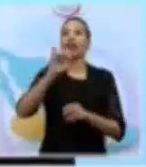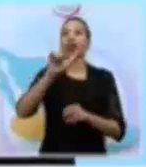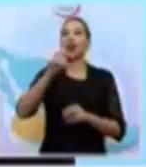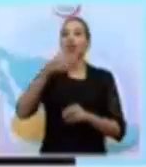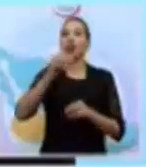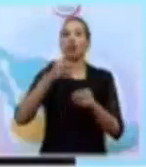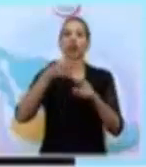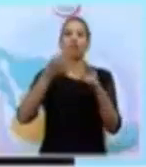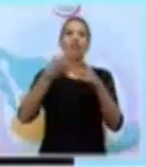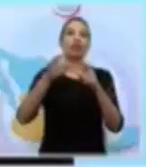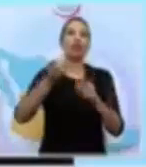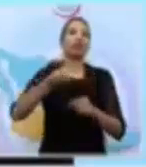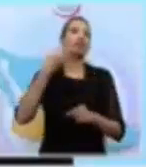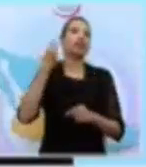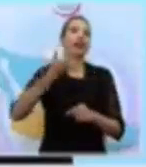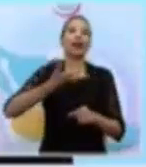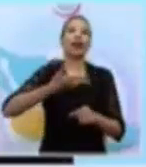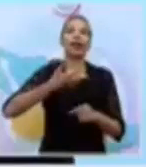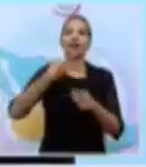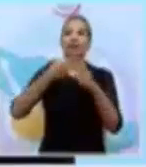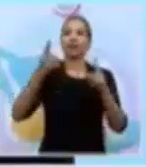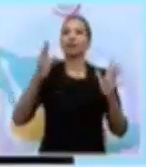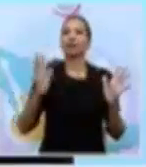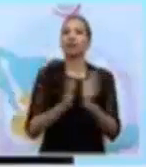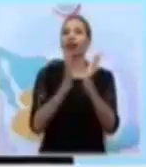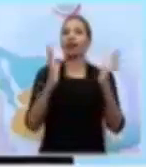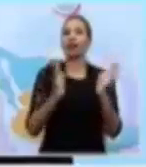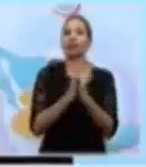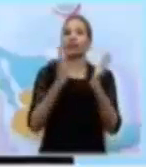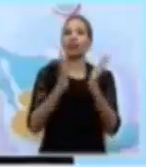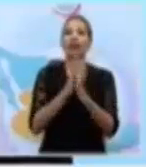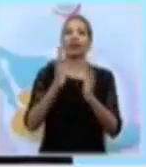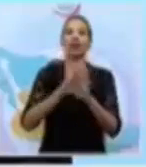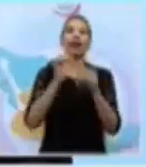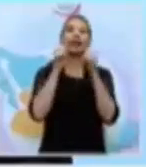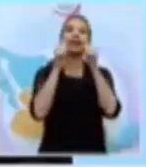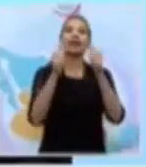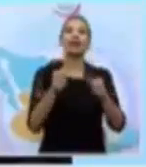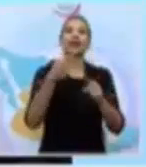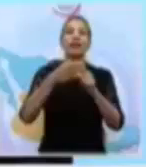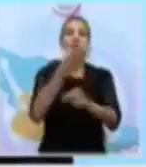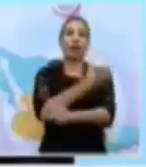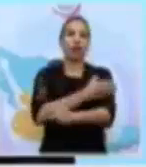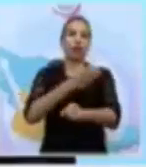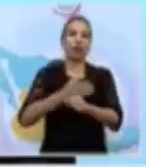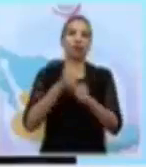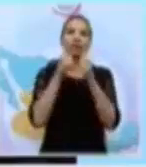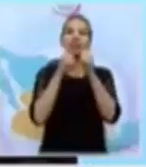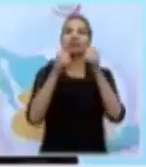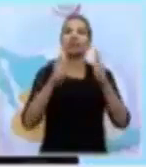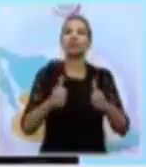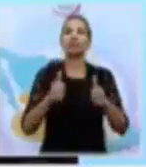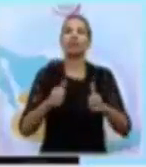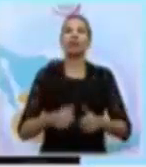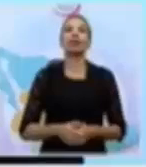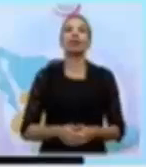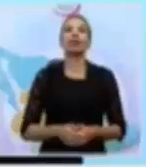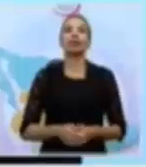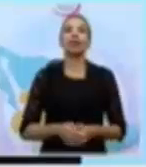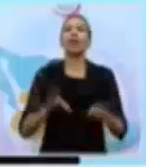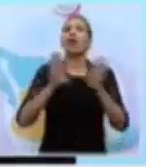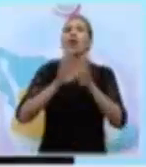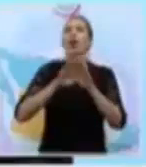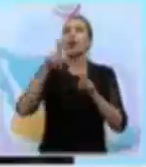y en las sesiones que estaremos participando y atendiendo y acompañando. Y como